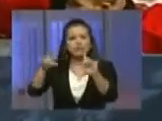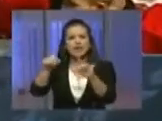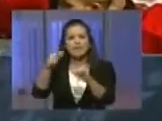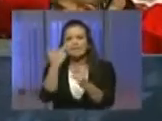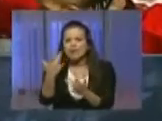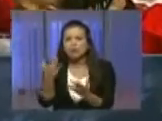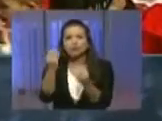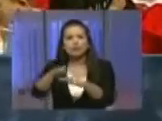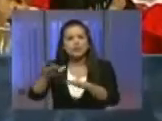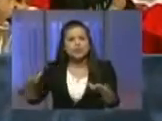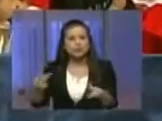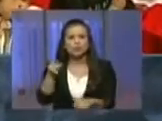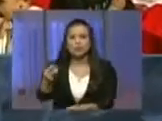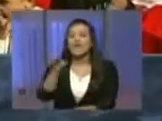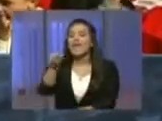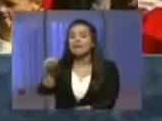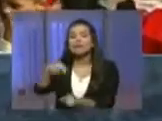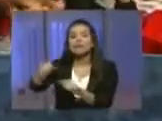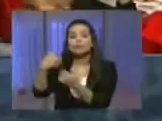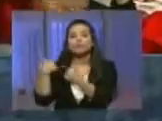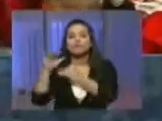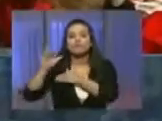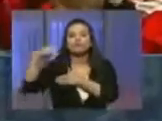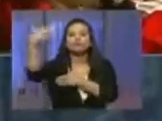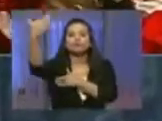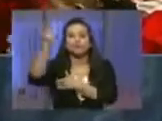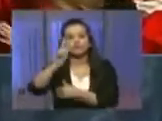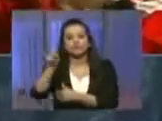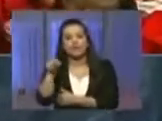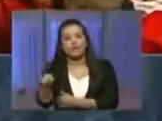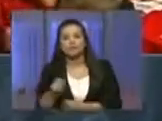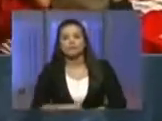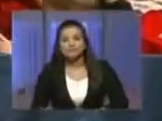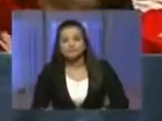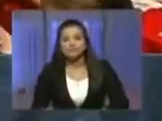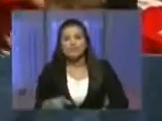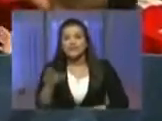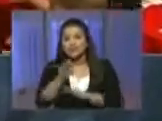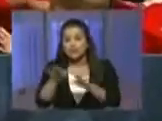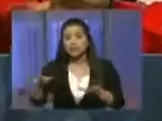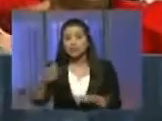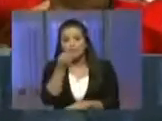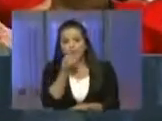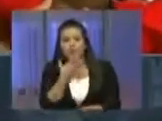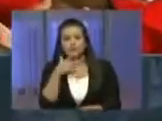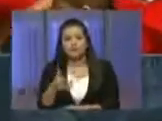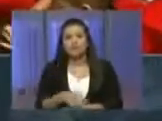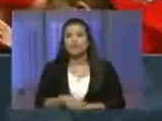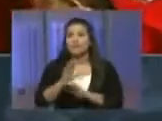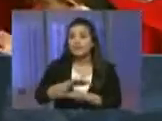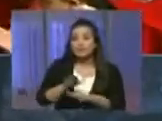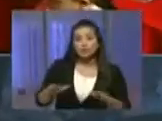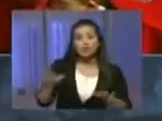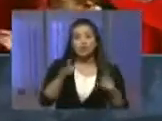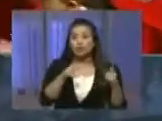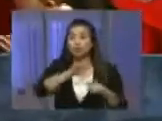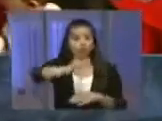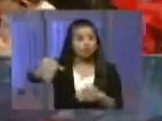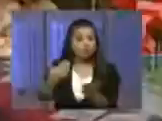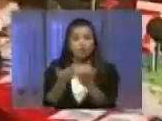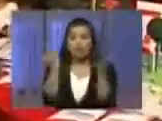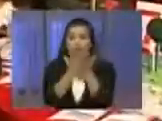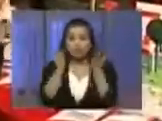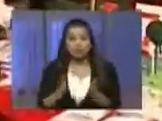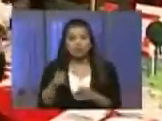patria mira ahí está el futuro de la patria ahí está el futuro bueno esos niños todos estudian esas